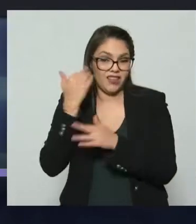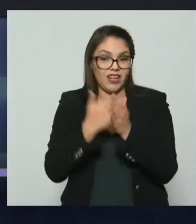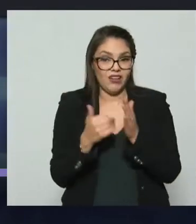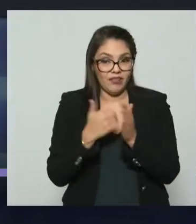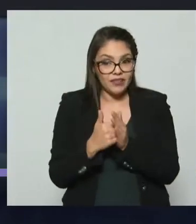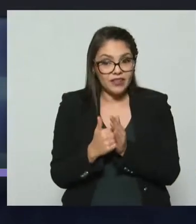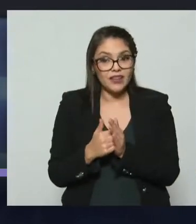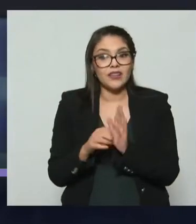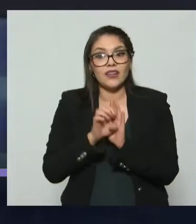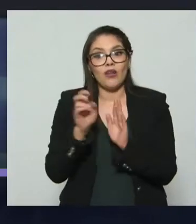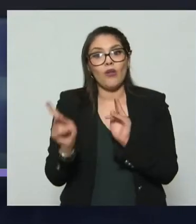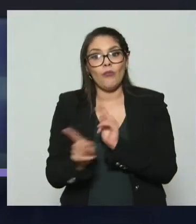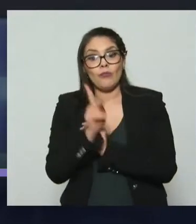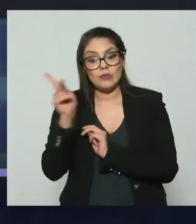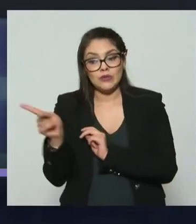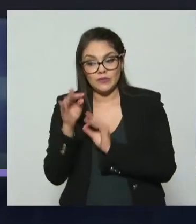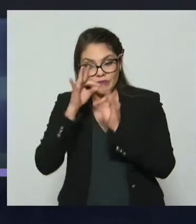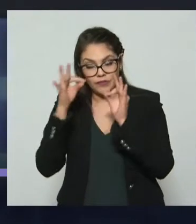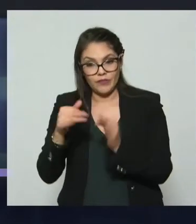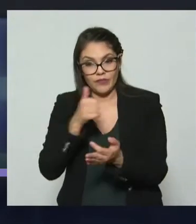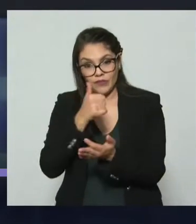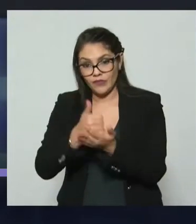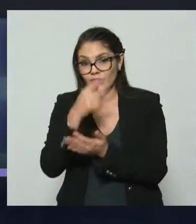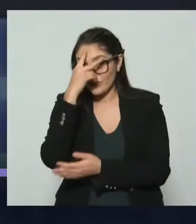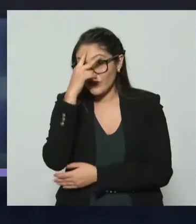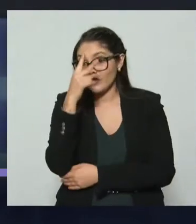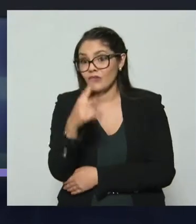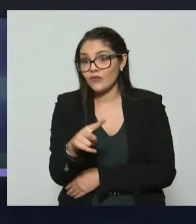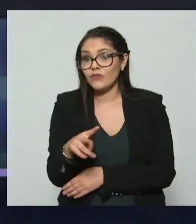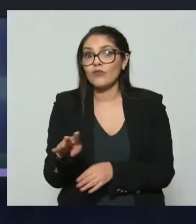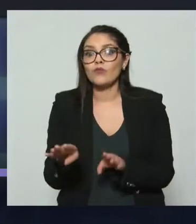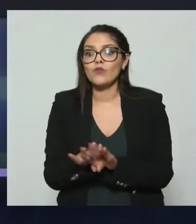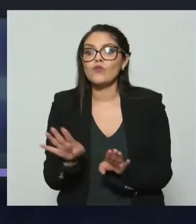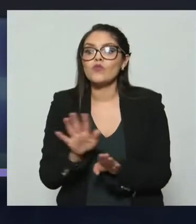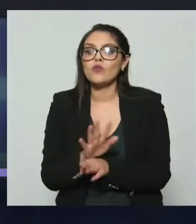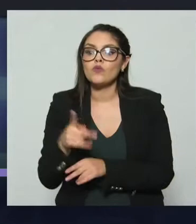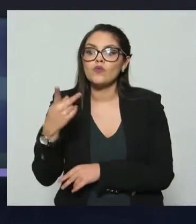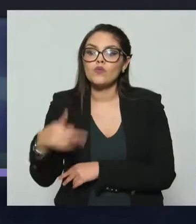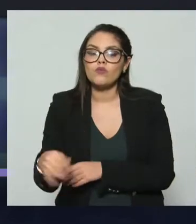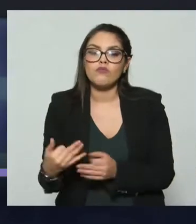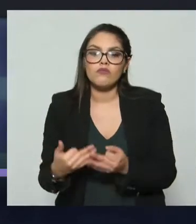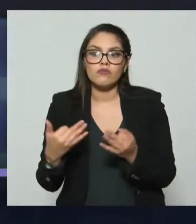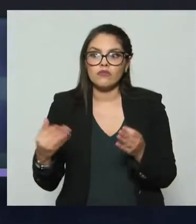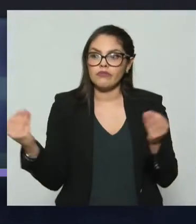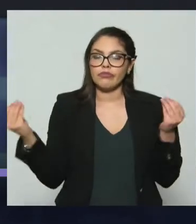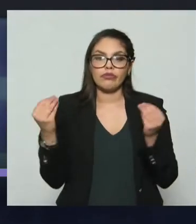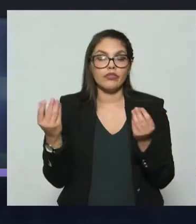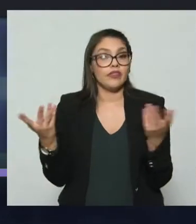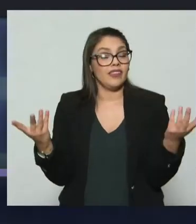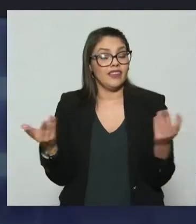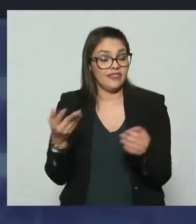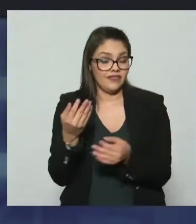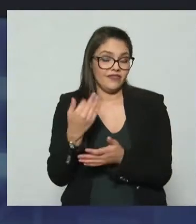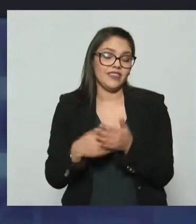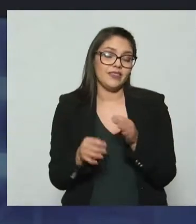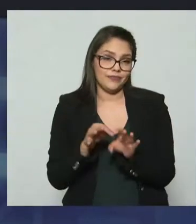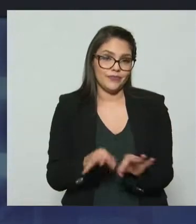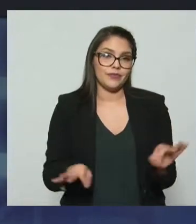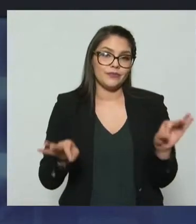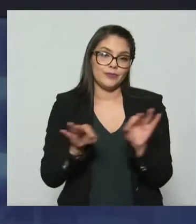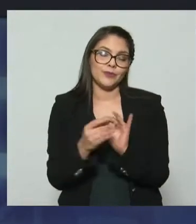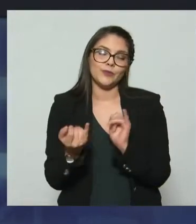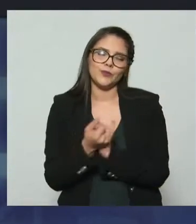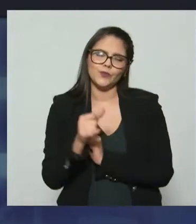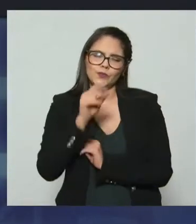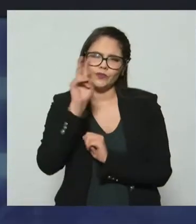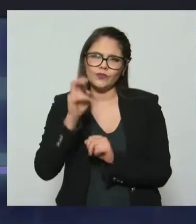que tenemos en los pueblos originarios de disputa de tierras que hay. Me parece que es muy importante eso. Tenemos estos temas